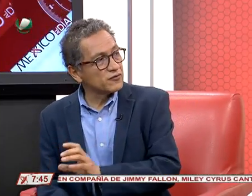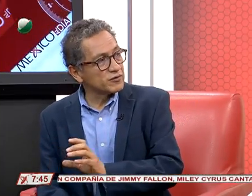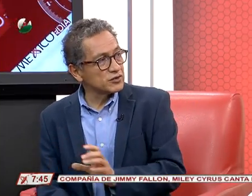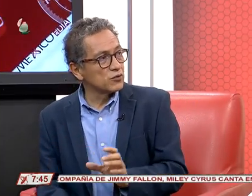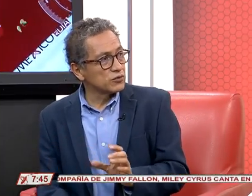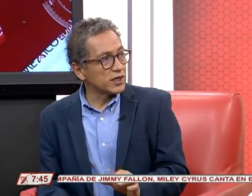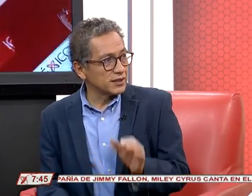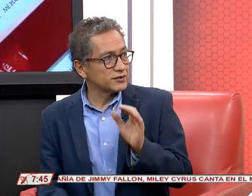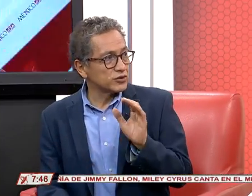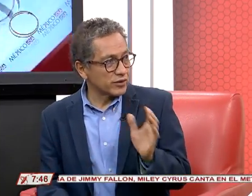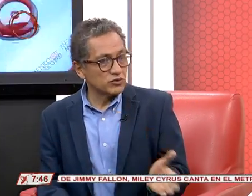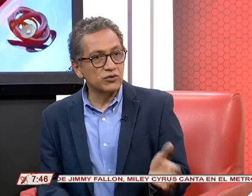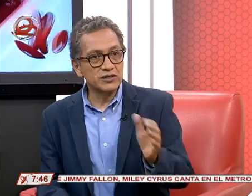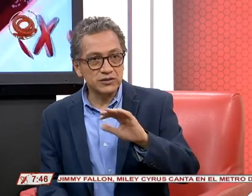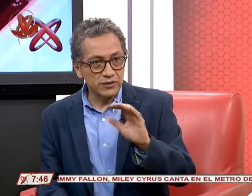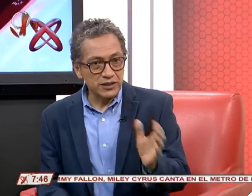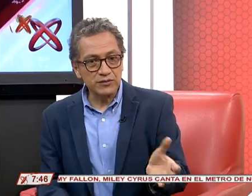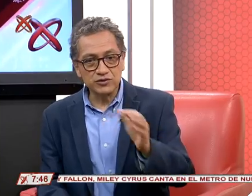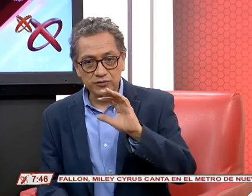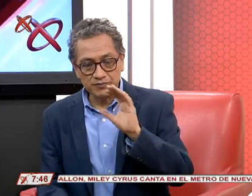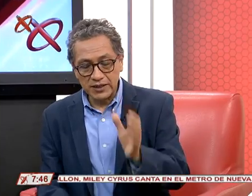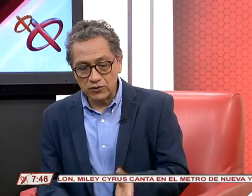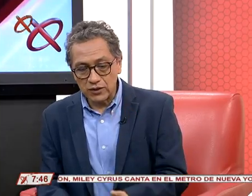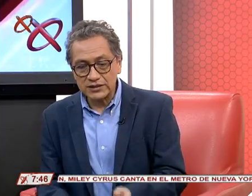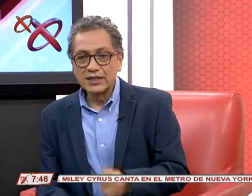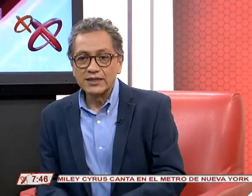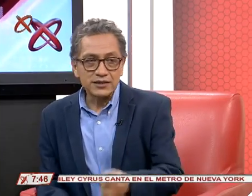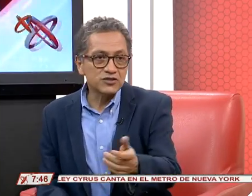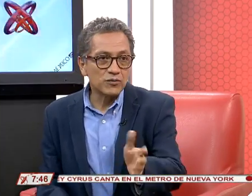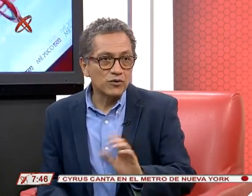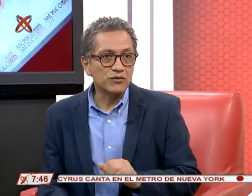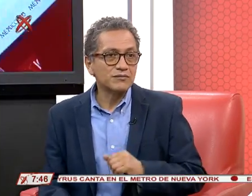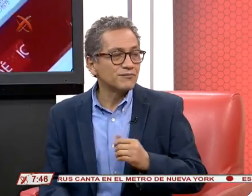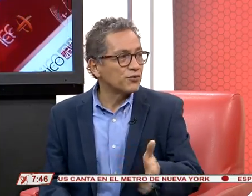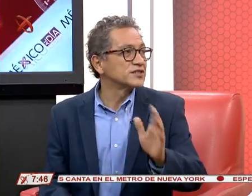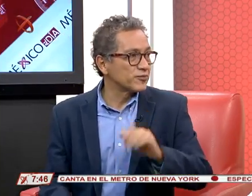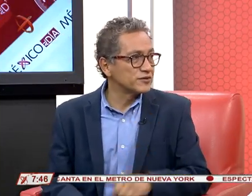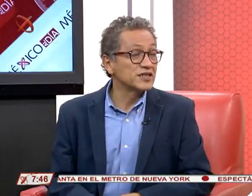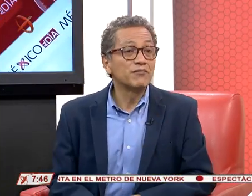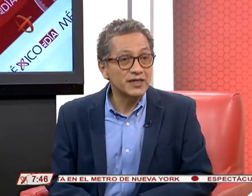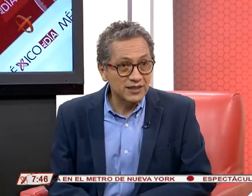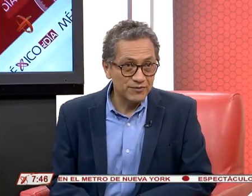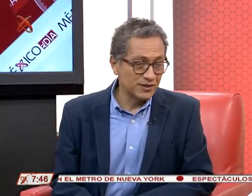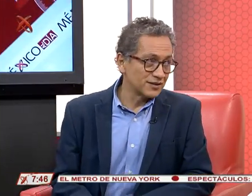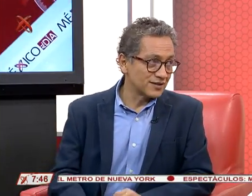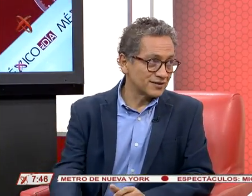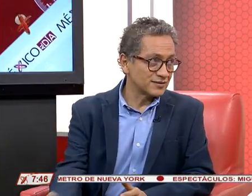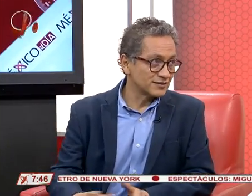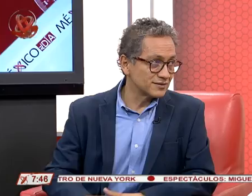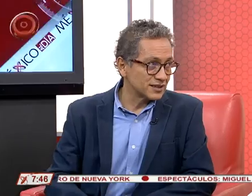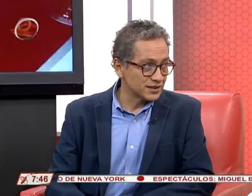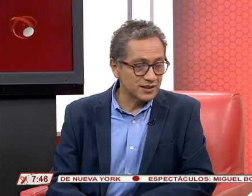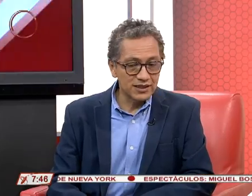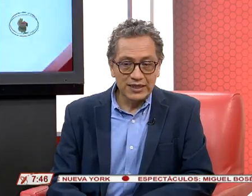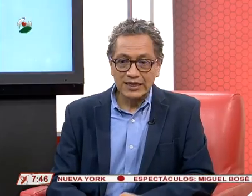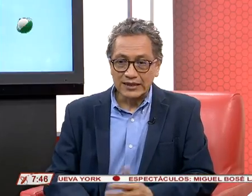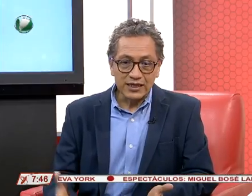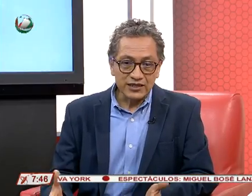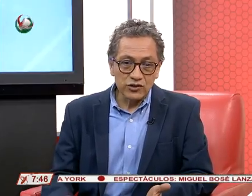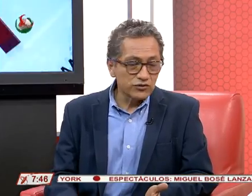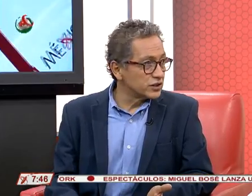más información cultural sobre autores, sobre libros, sobre películas, y es como puedes aprovechar más la